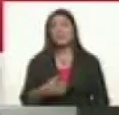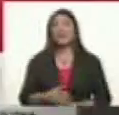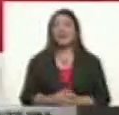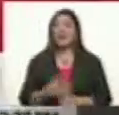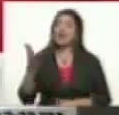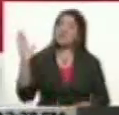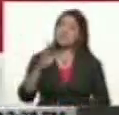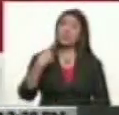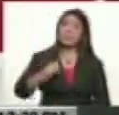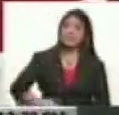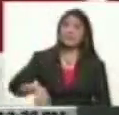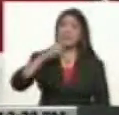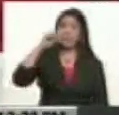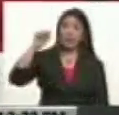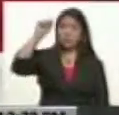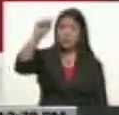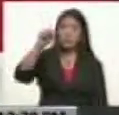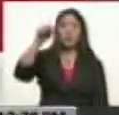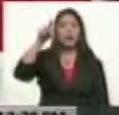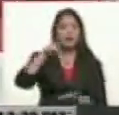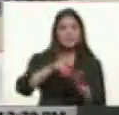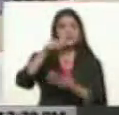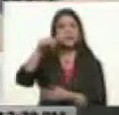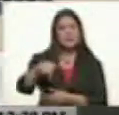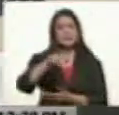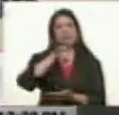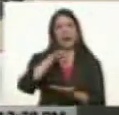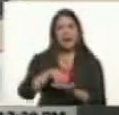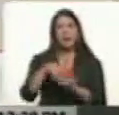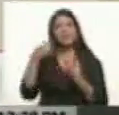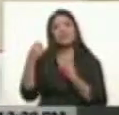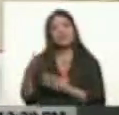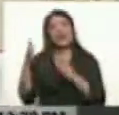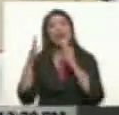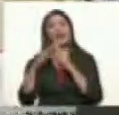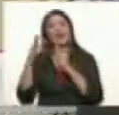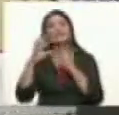nuestro presidente Nicolás Maduro acá al estado de Aragua, entregar esa vivienda